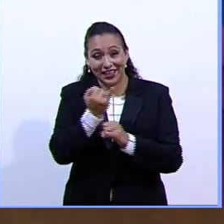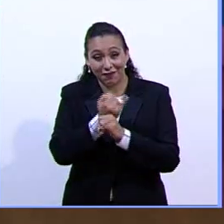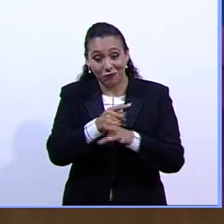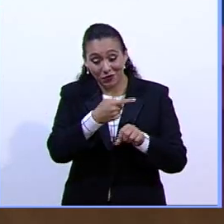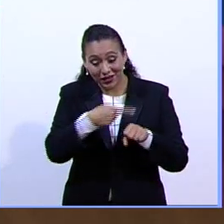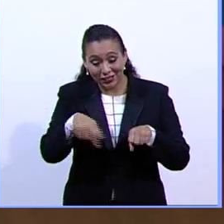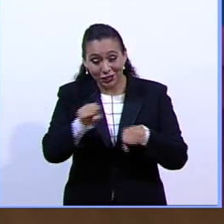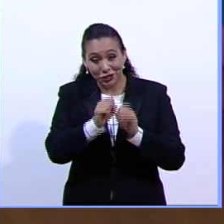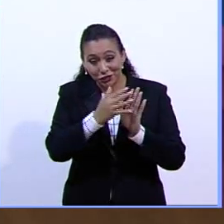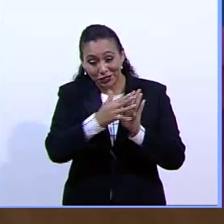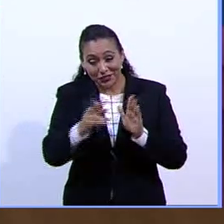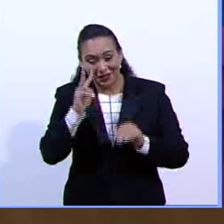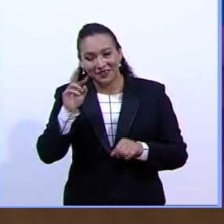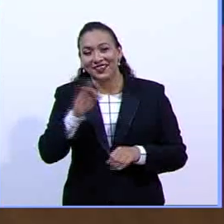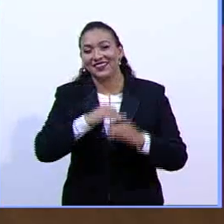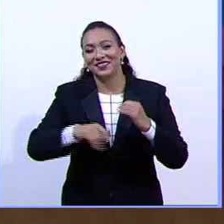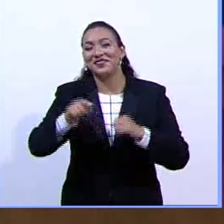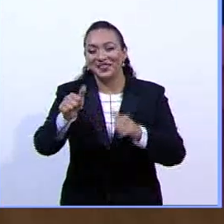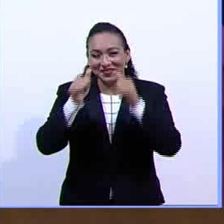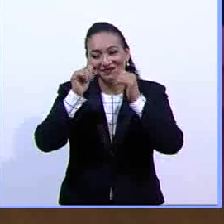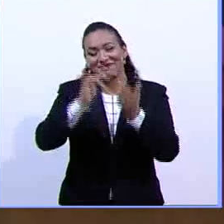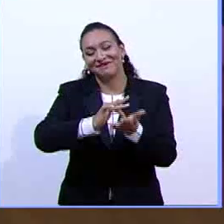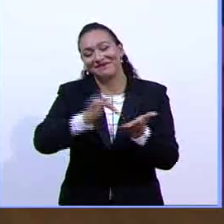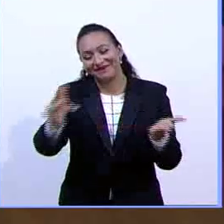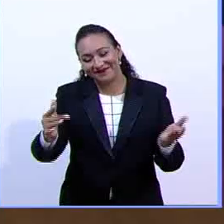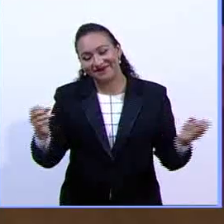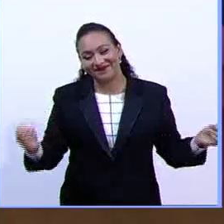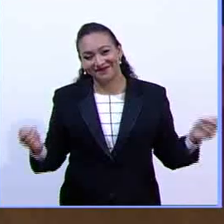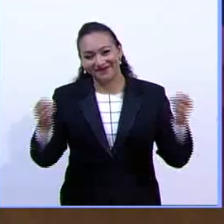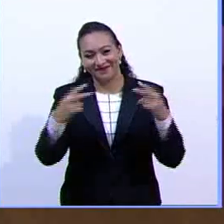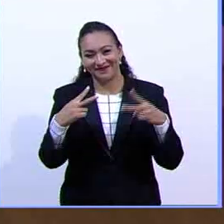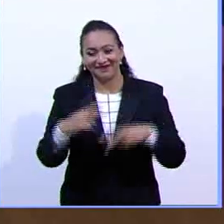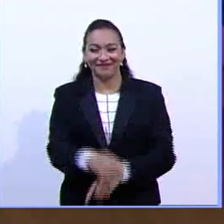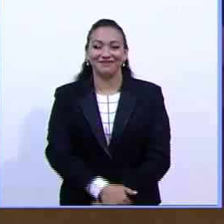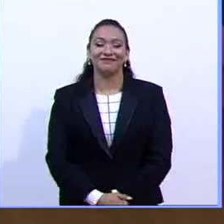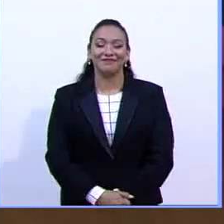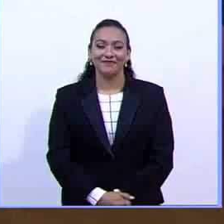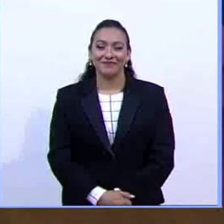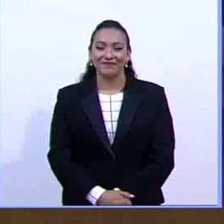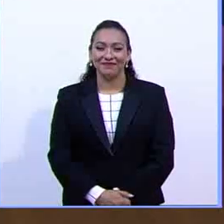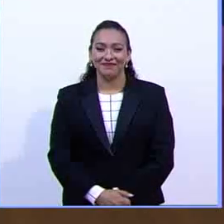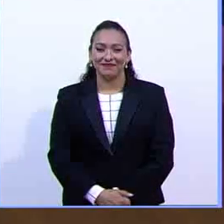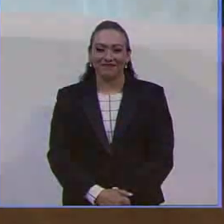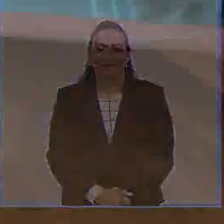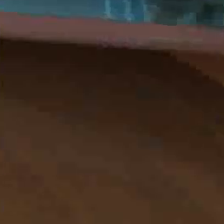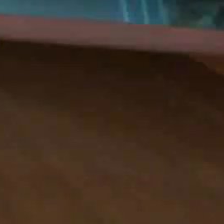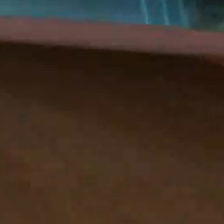mañana. Soy Oscar González, cuídese, excelente fin de semana. Nos vemos en la próxima.